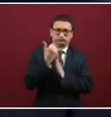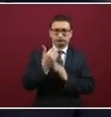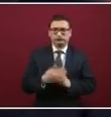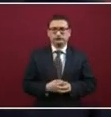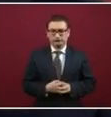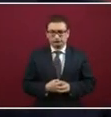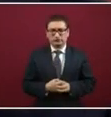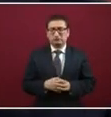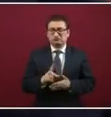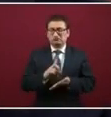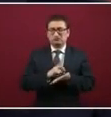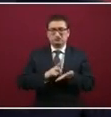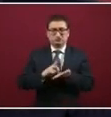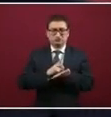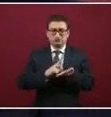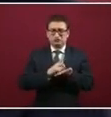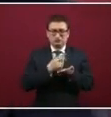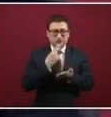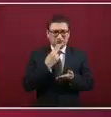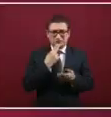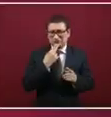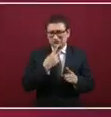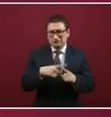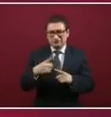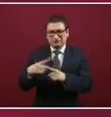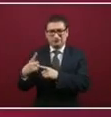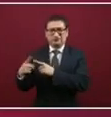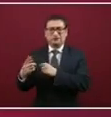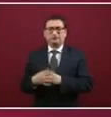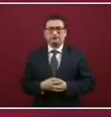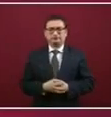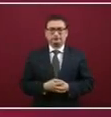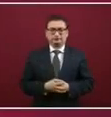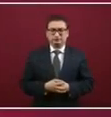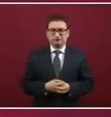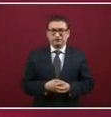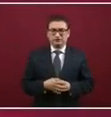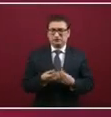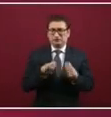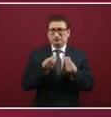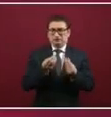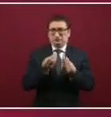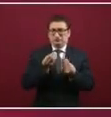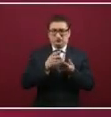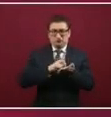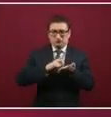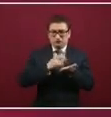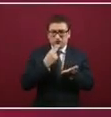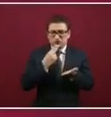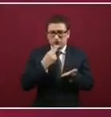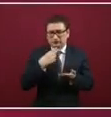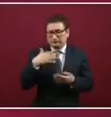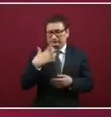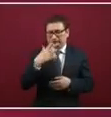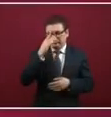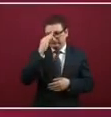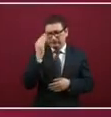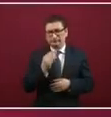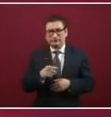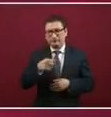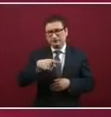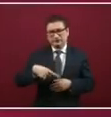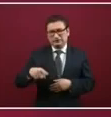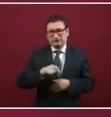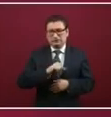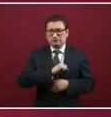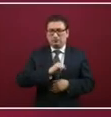el consumo de drogas que son fatales, terribles, que